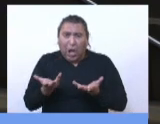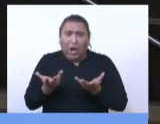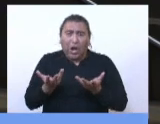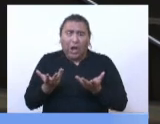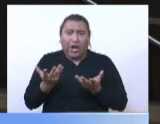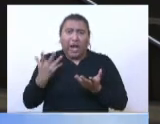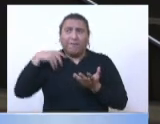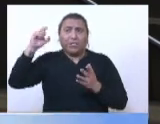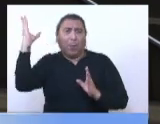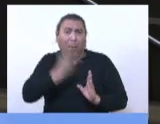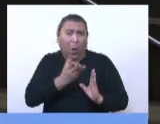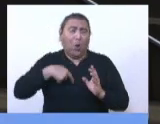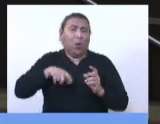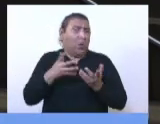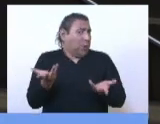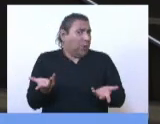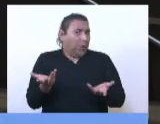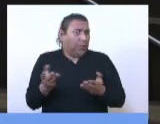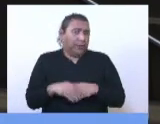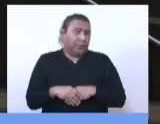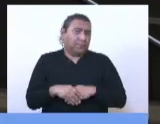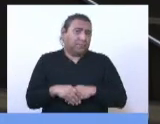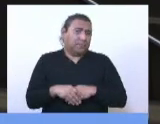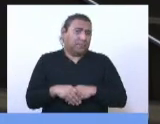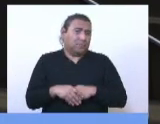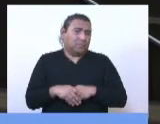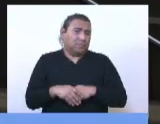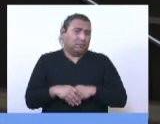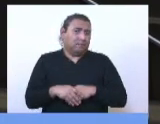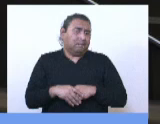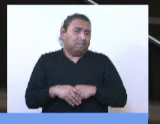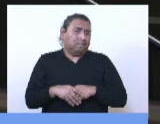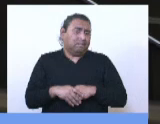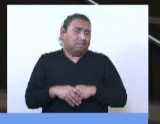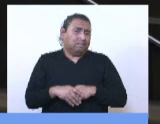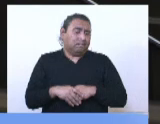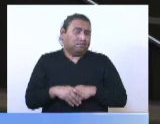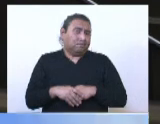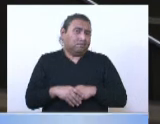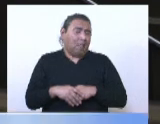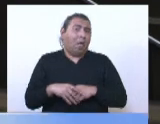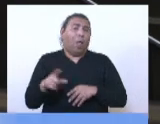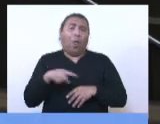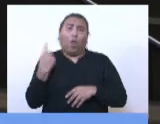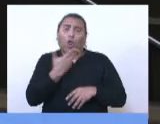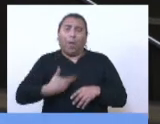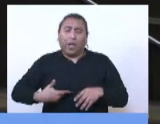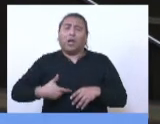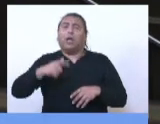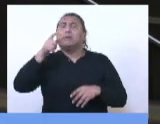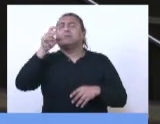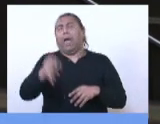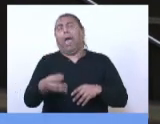una recaudación que está por encima de la inflación y como nuestro gobierno tiene claro que gobernar de estar trabajo